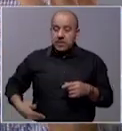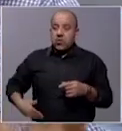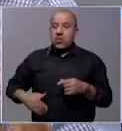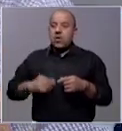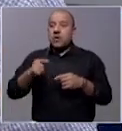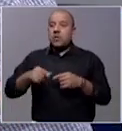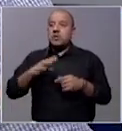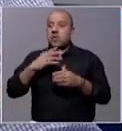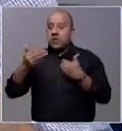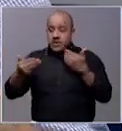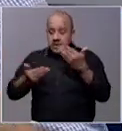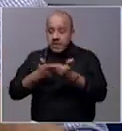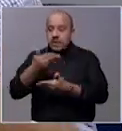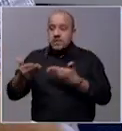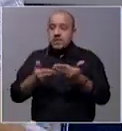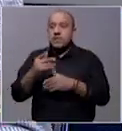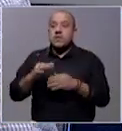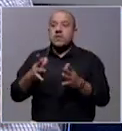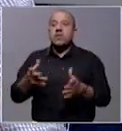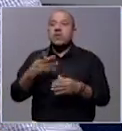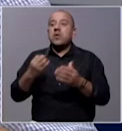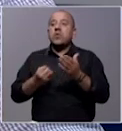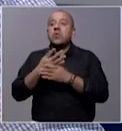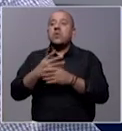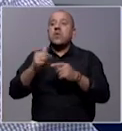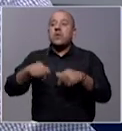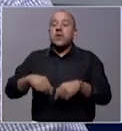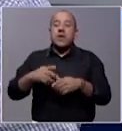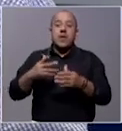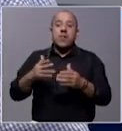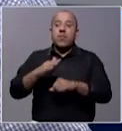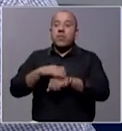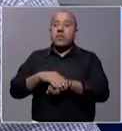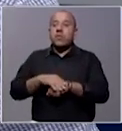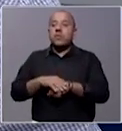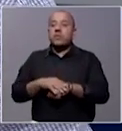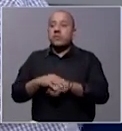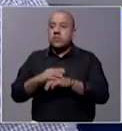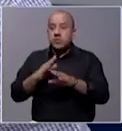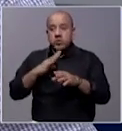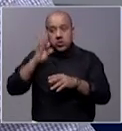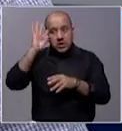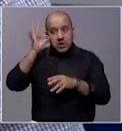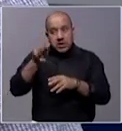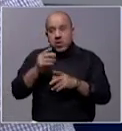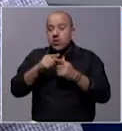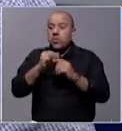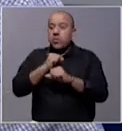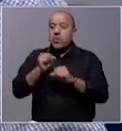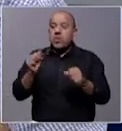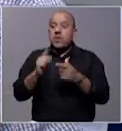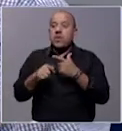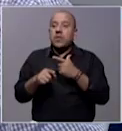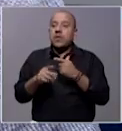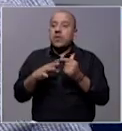hay una alternancia en el gobierno nacional creo que viene una nueva etapa para la vida del país que tiene un alcance muy amplio y yo creo que eso puede habilitar eventualmente